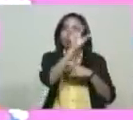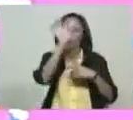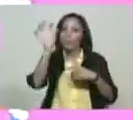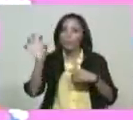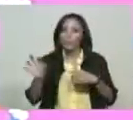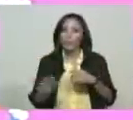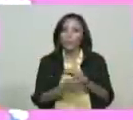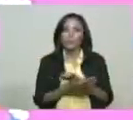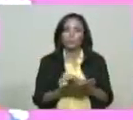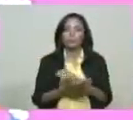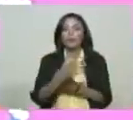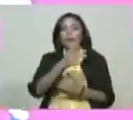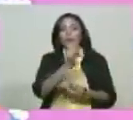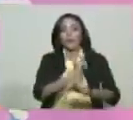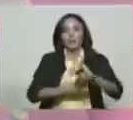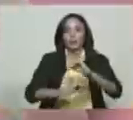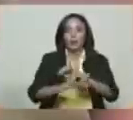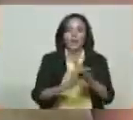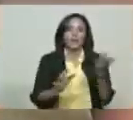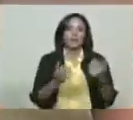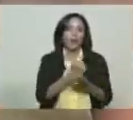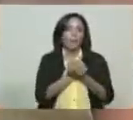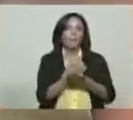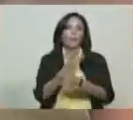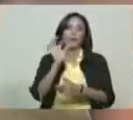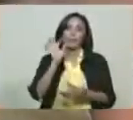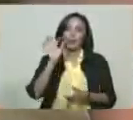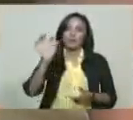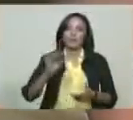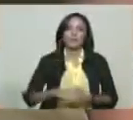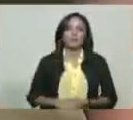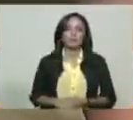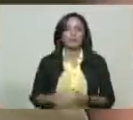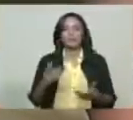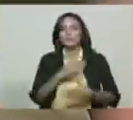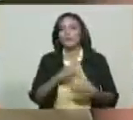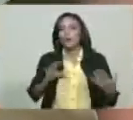internacionalista, patriótico,